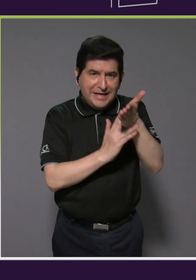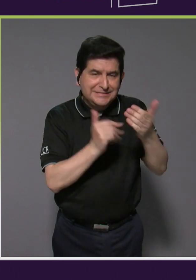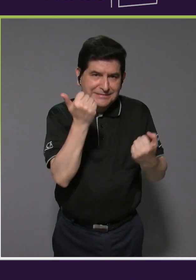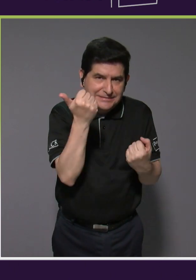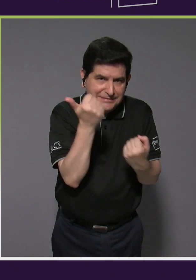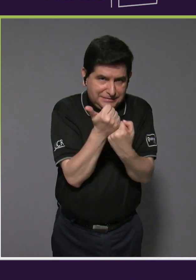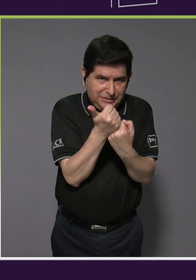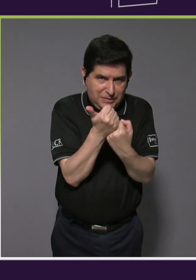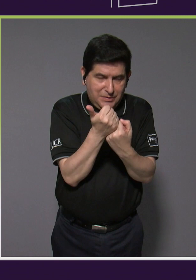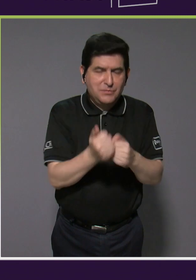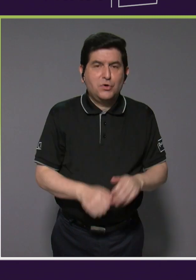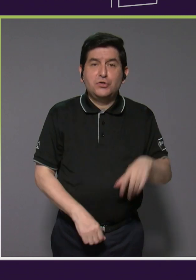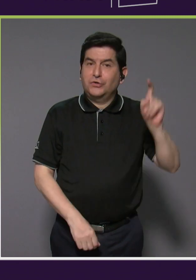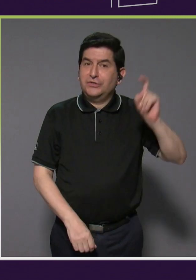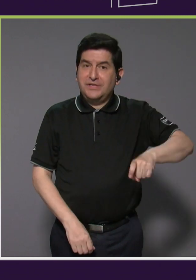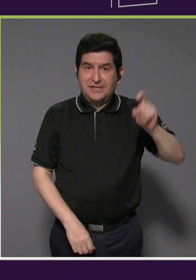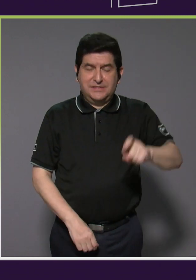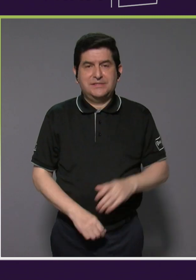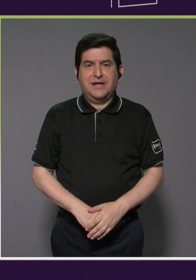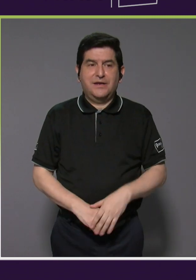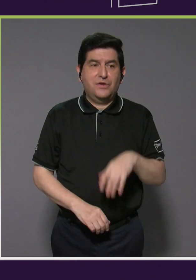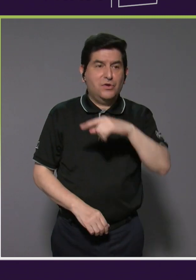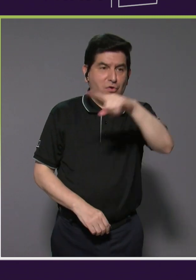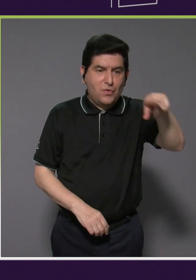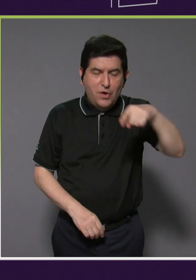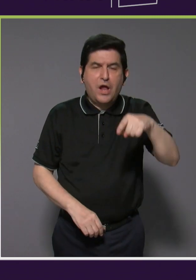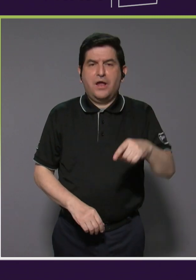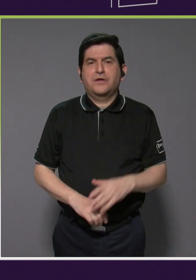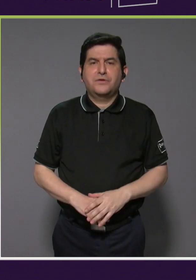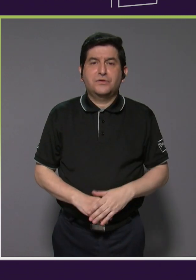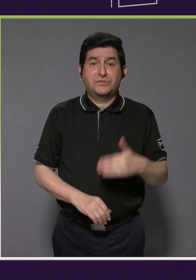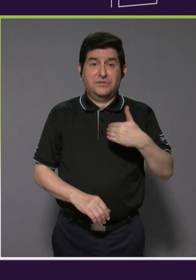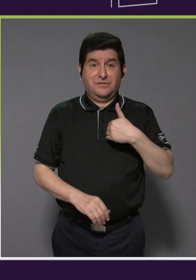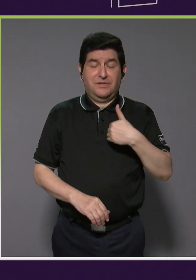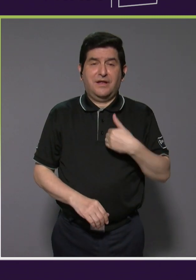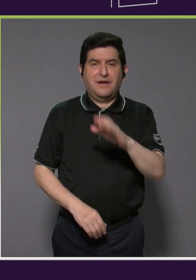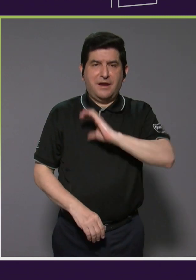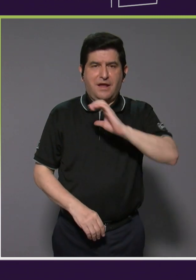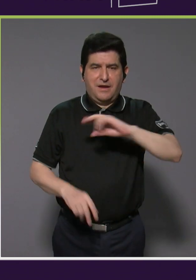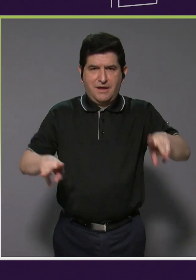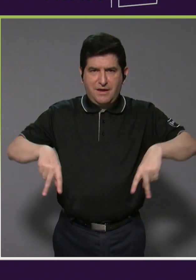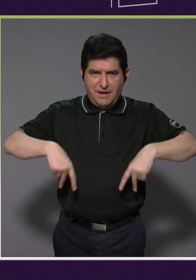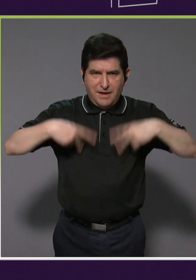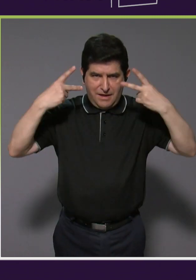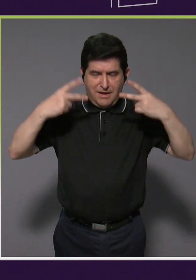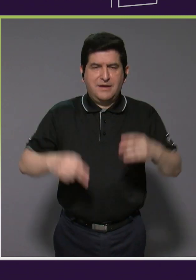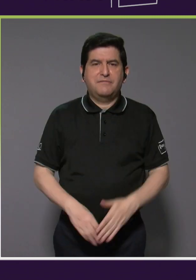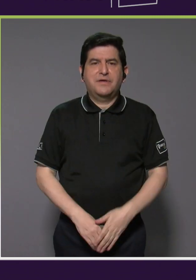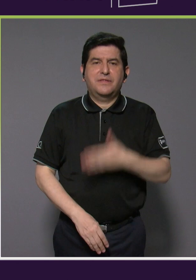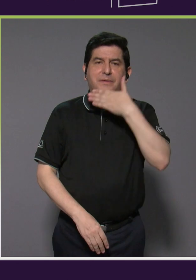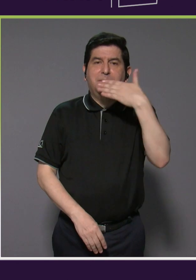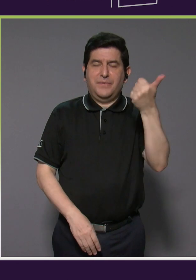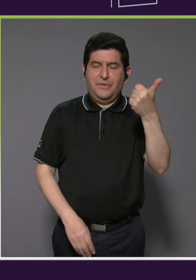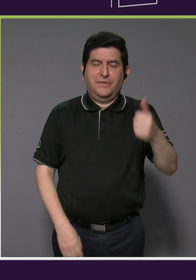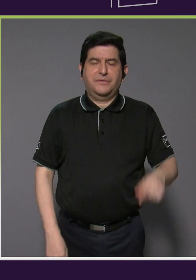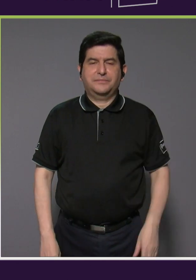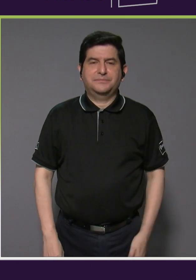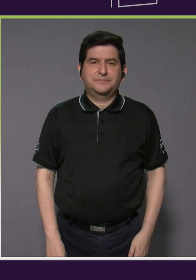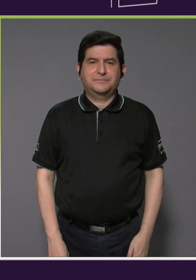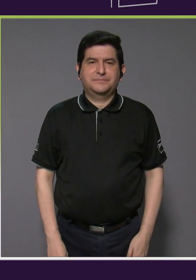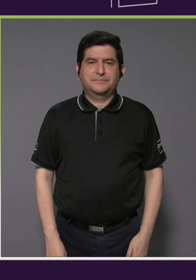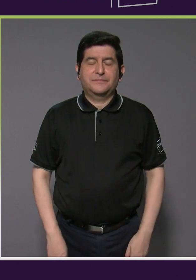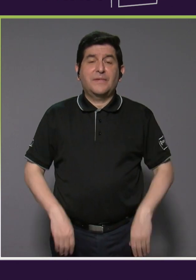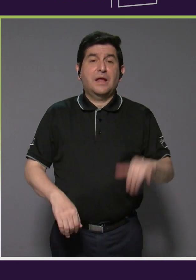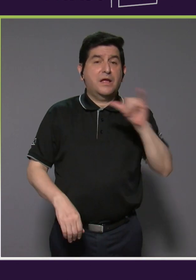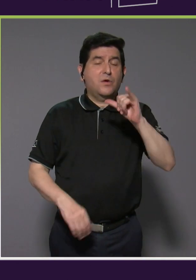apoyo que es requerido para que pueda llevar una calidad de vida mucho mejor y que